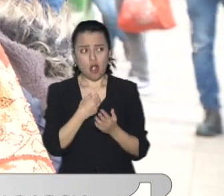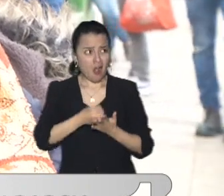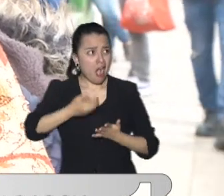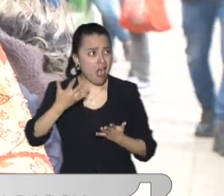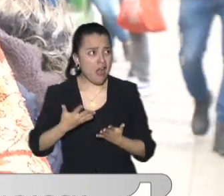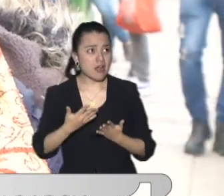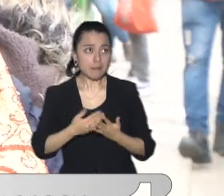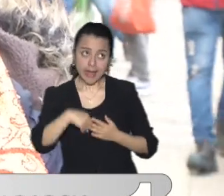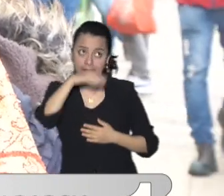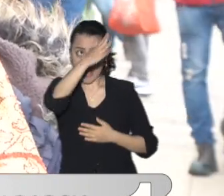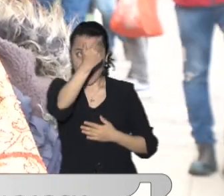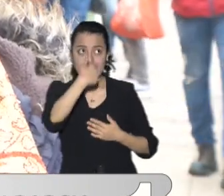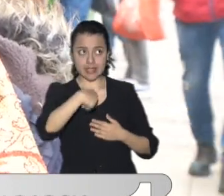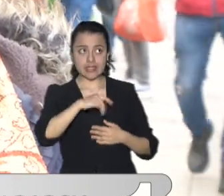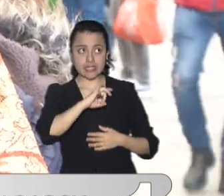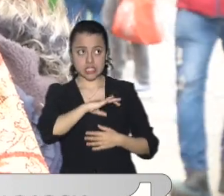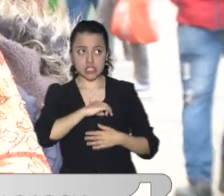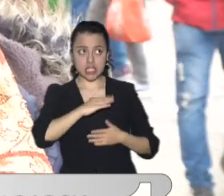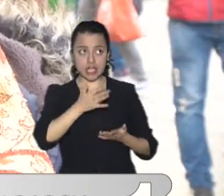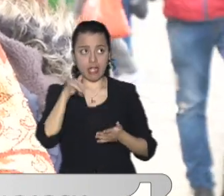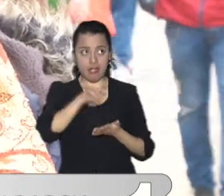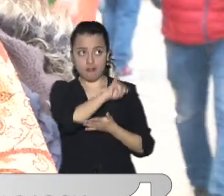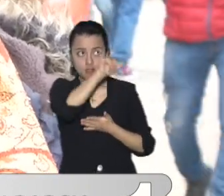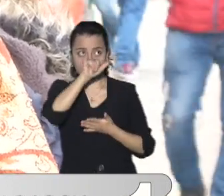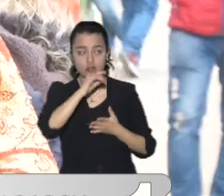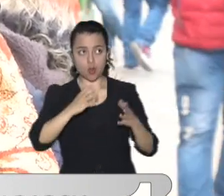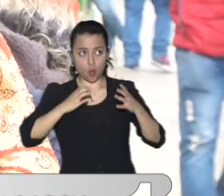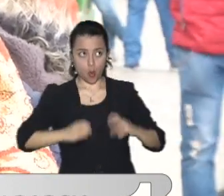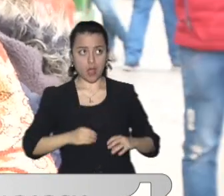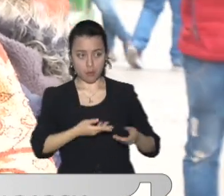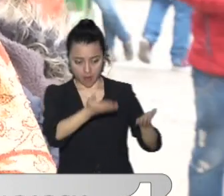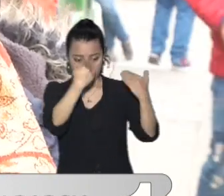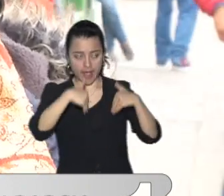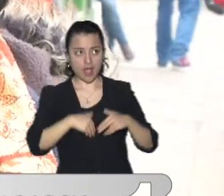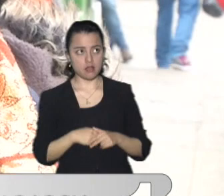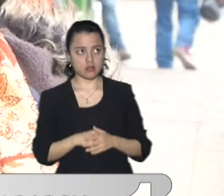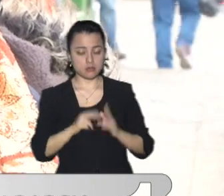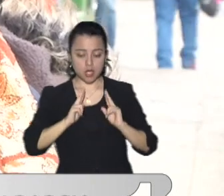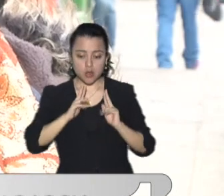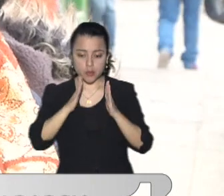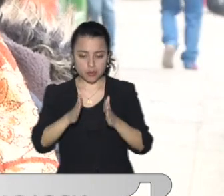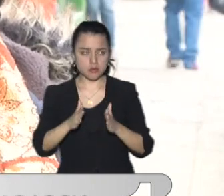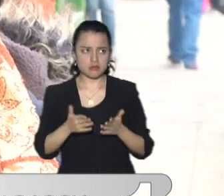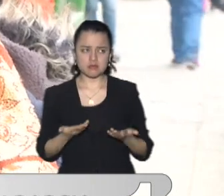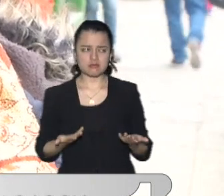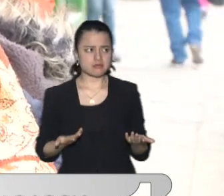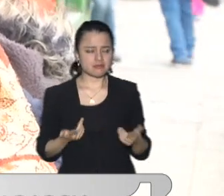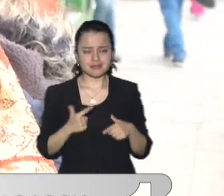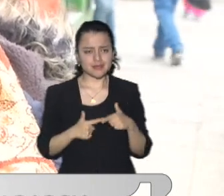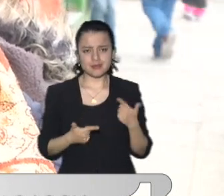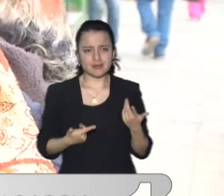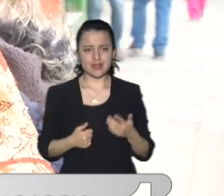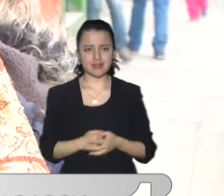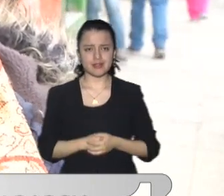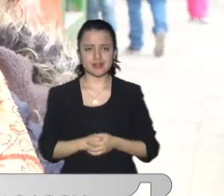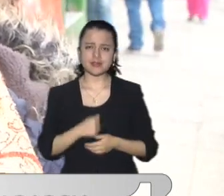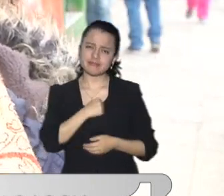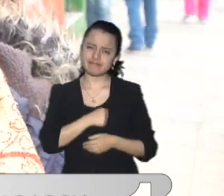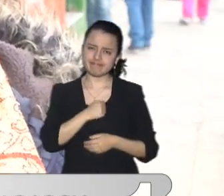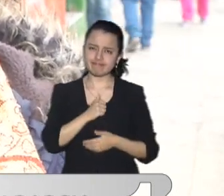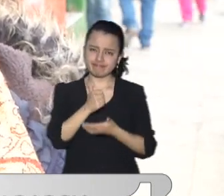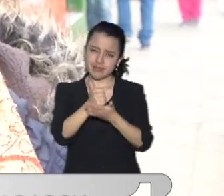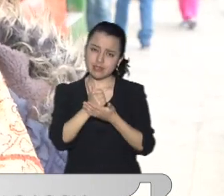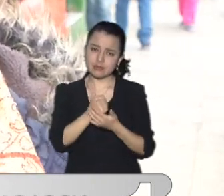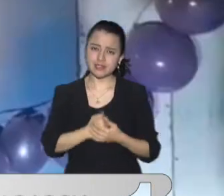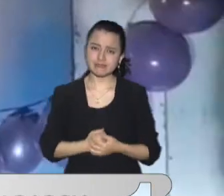recursos, cómo trasladar el cuerpo de mi hija. No tengo cómo ayudarla a ella, a mi hija. Le pido por favor que me